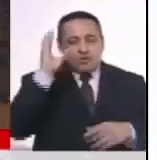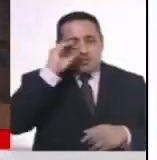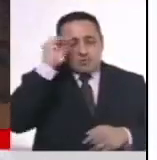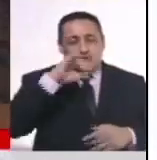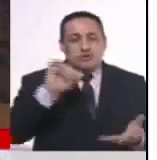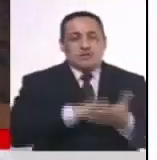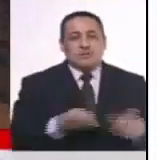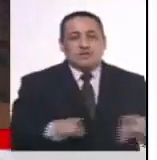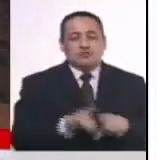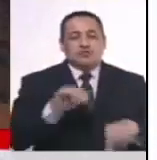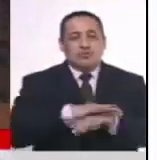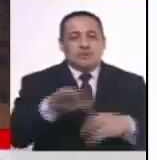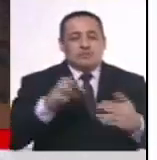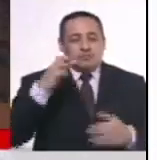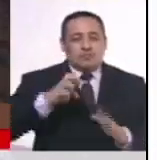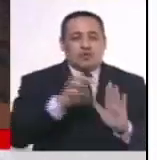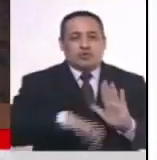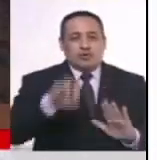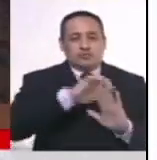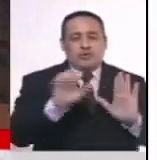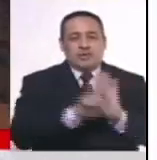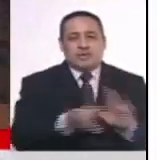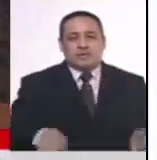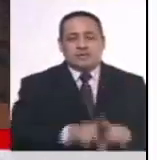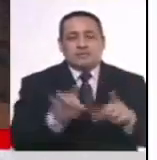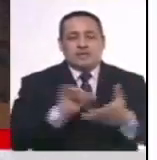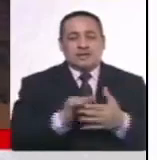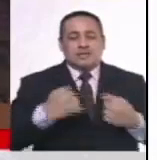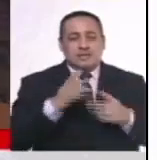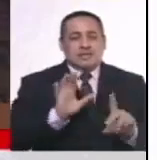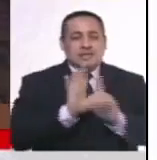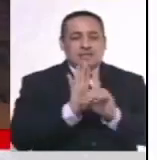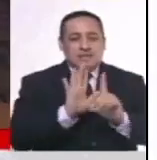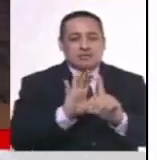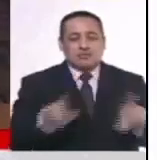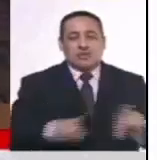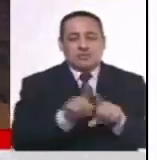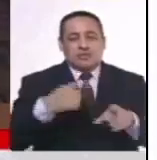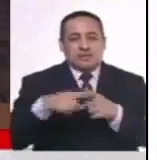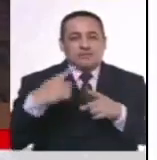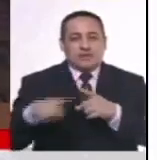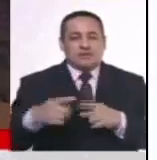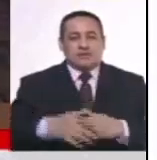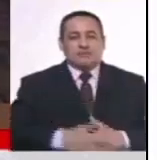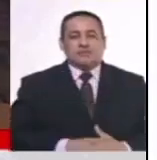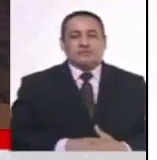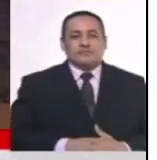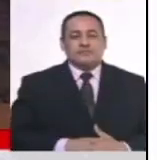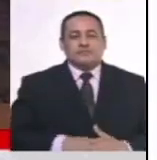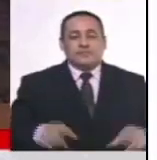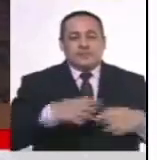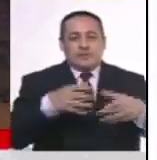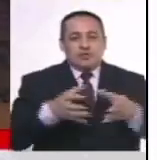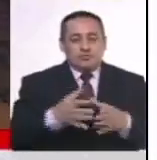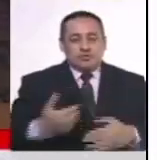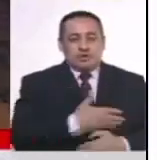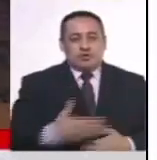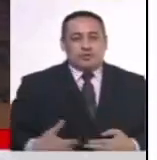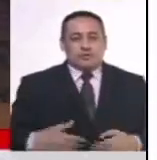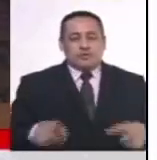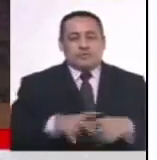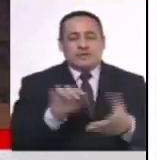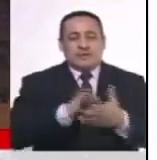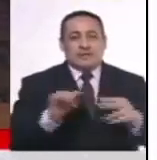opiniones sobre los proyectos de ley que hayan sido decretados, entre otros. Las entidades públicas,